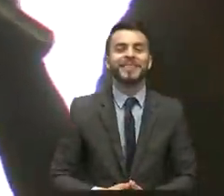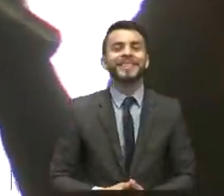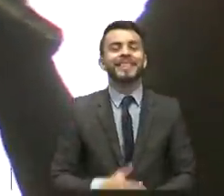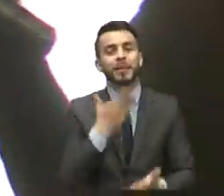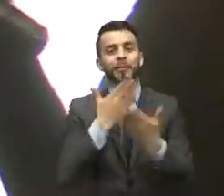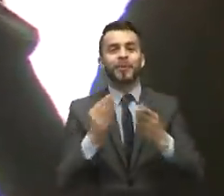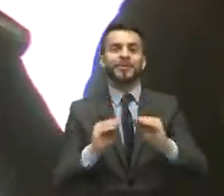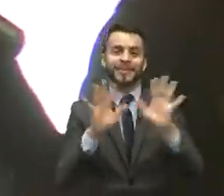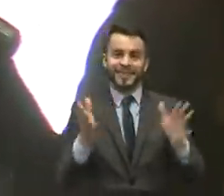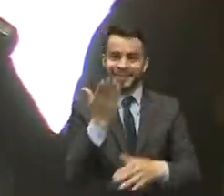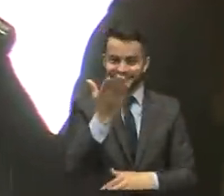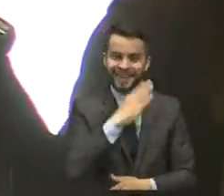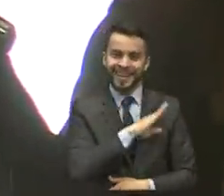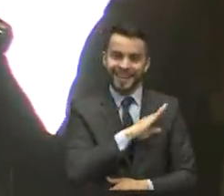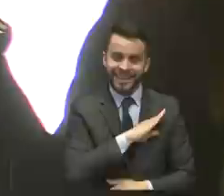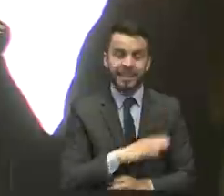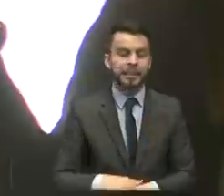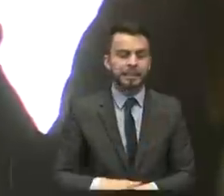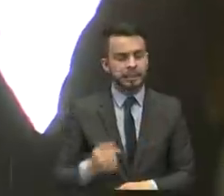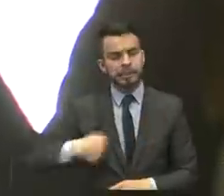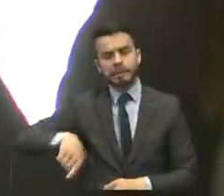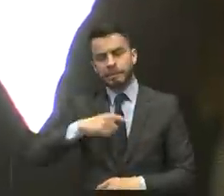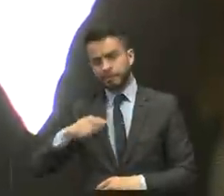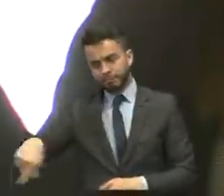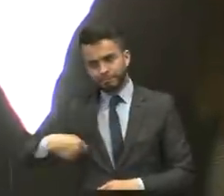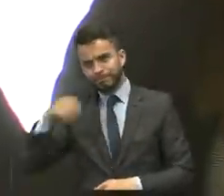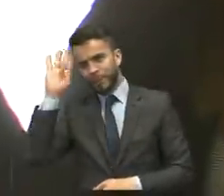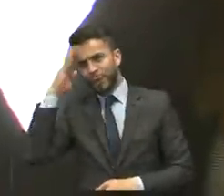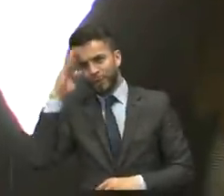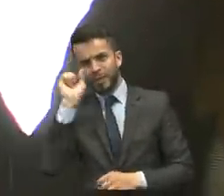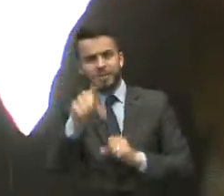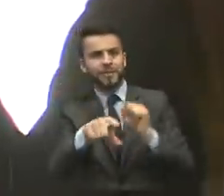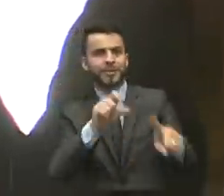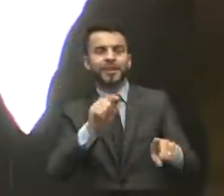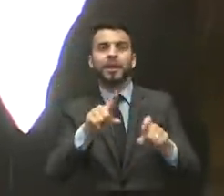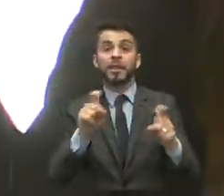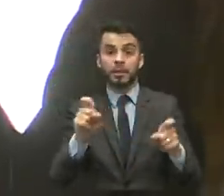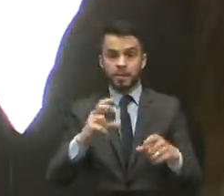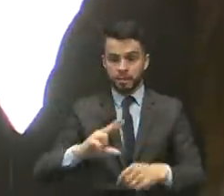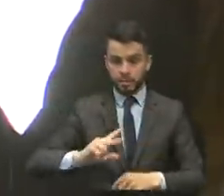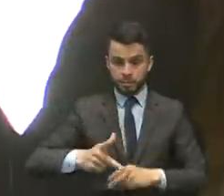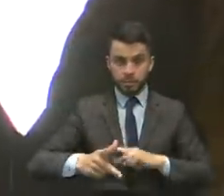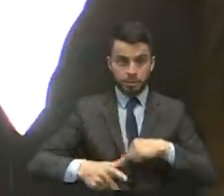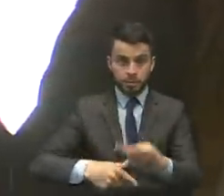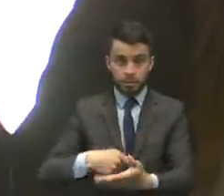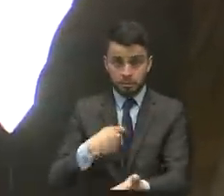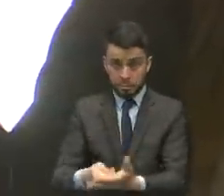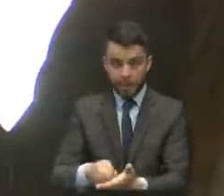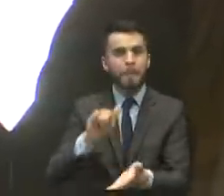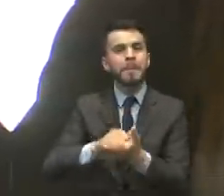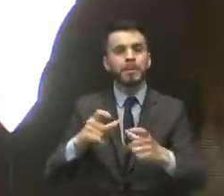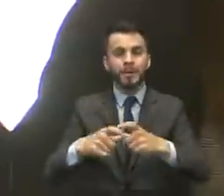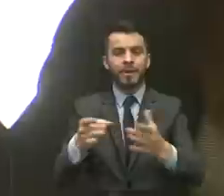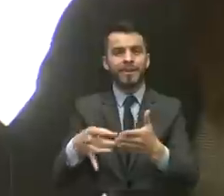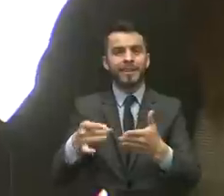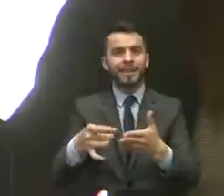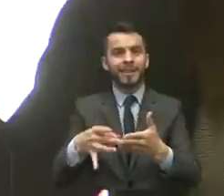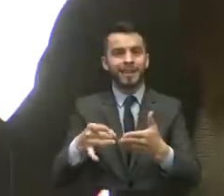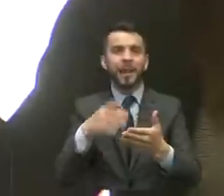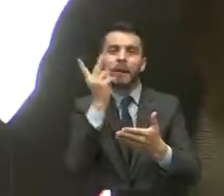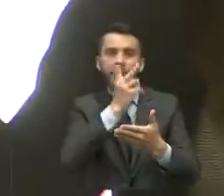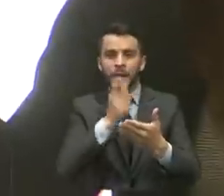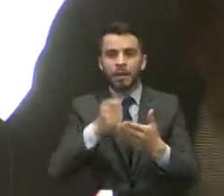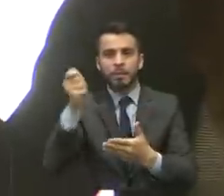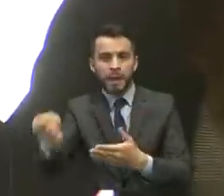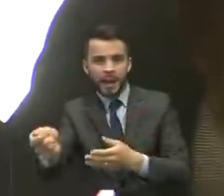días. Pues teniendo en cuenta las dudas que tenemos, ¿cómo va a ser ese sistema de pago? Si se va a conectar, por ejemplo, la misma tarjeta que se utiliza para el SITP,